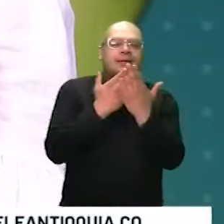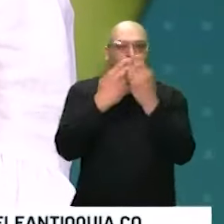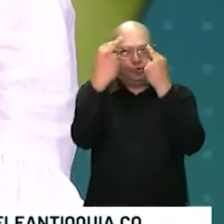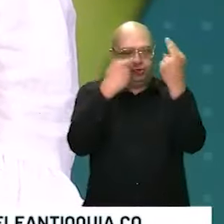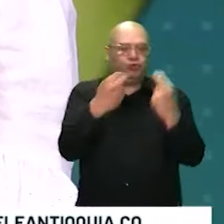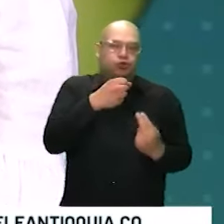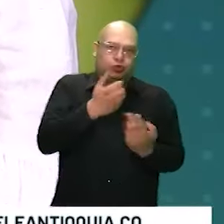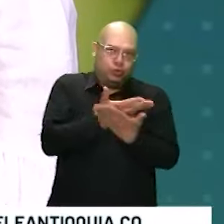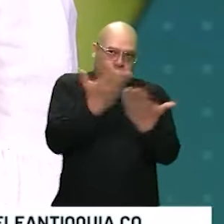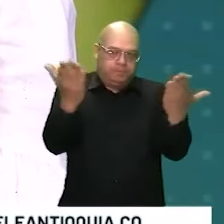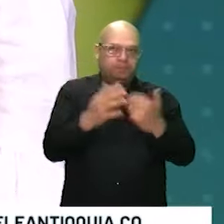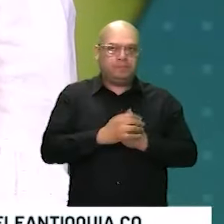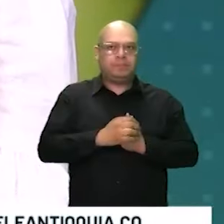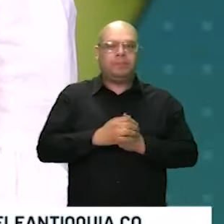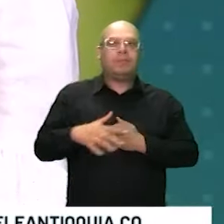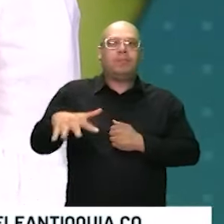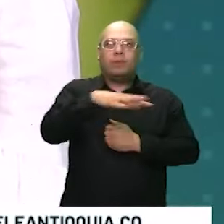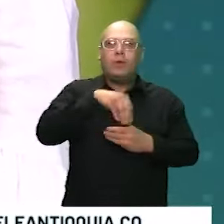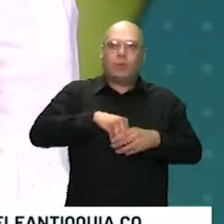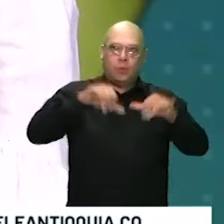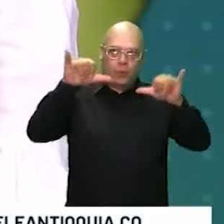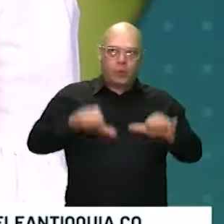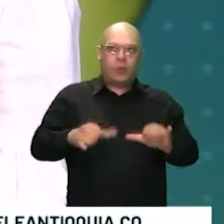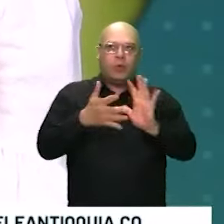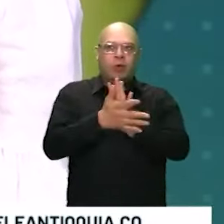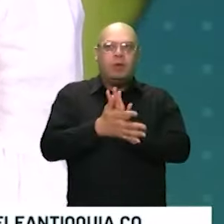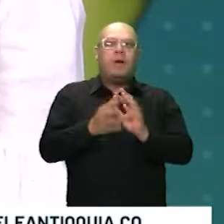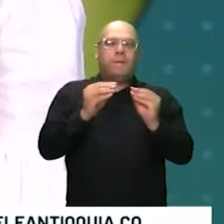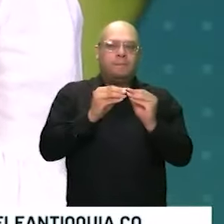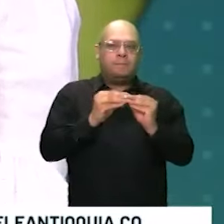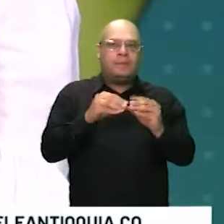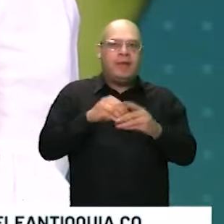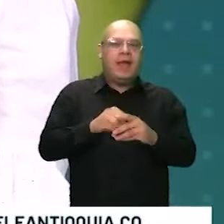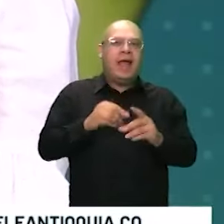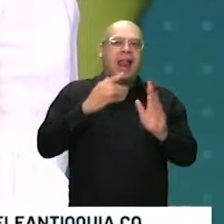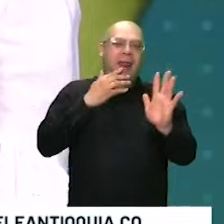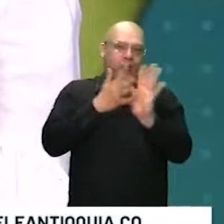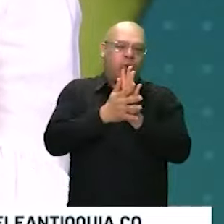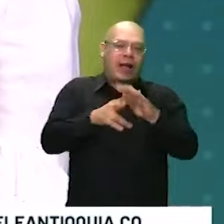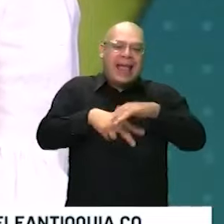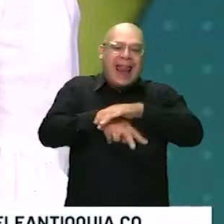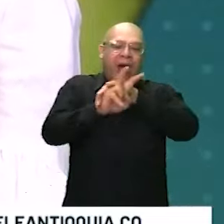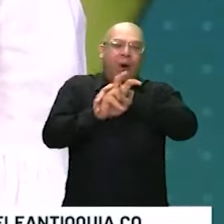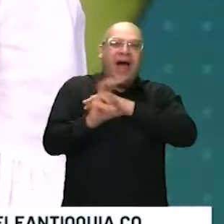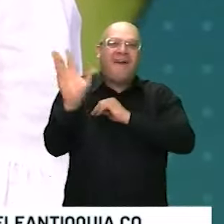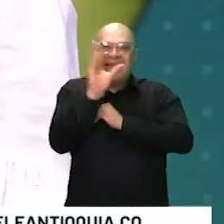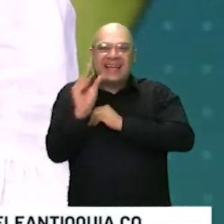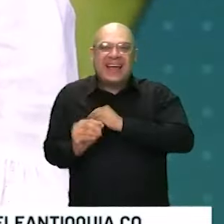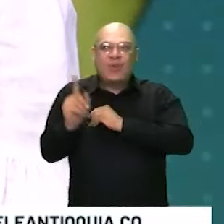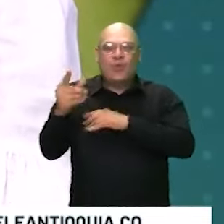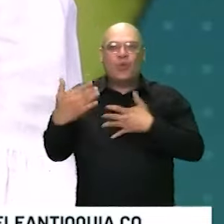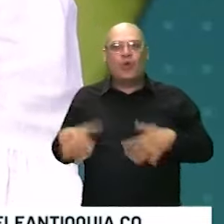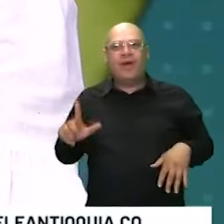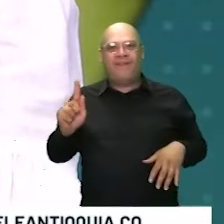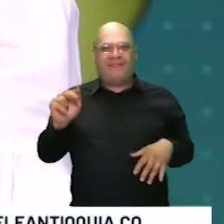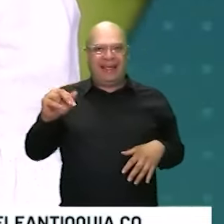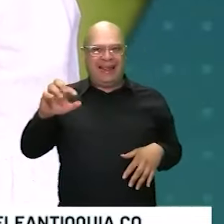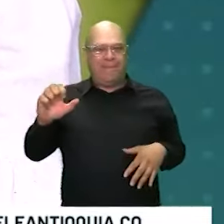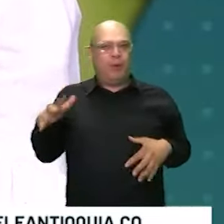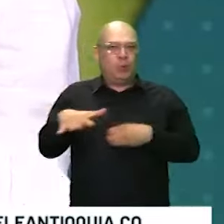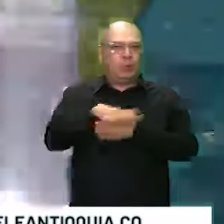el área metropolitana entregó un reporte sobre los puntos críticos por presencia del Caracol gigante africano Felipe Osorio está en uno de esos lugares Cuáles son los